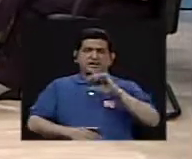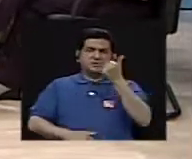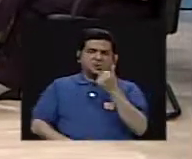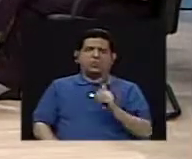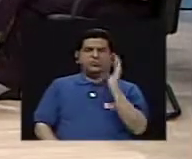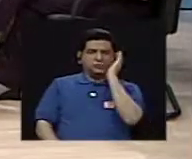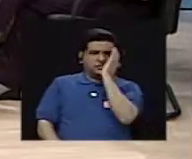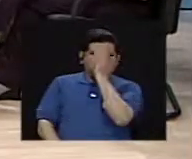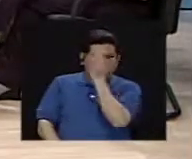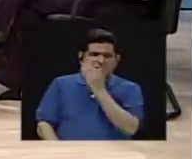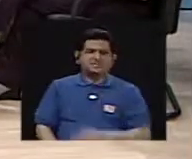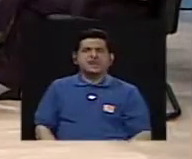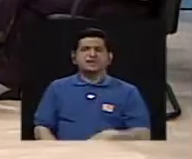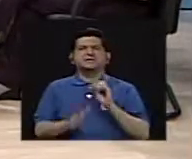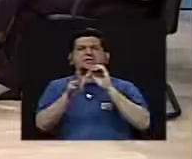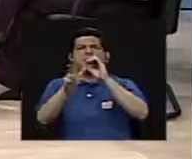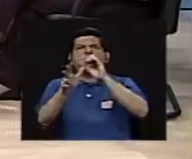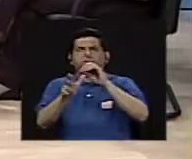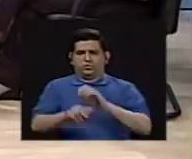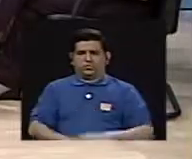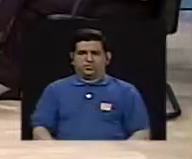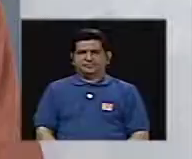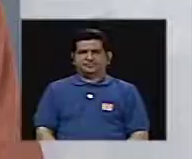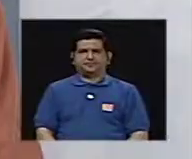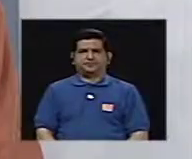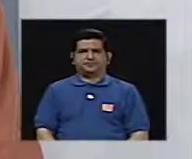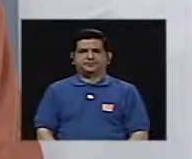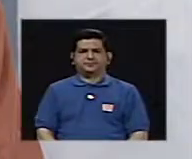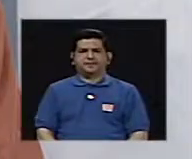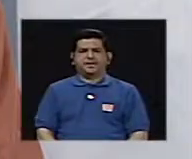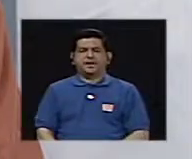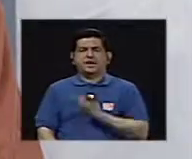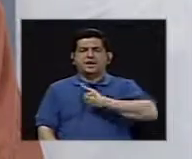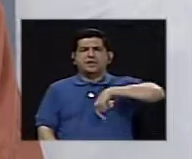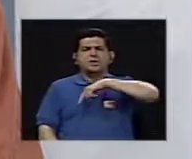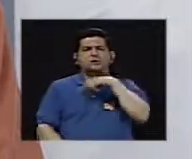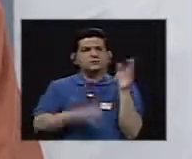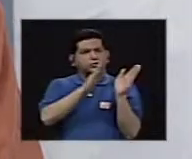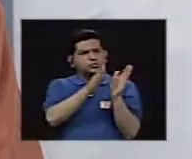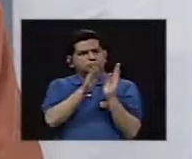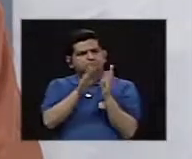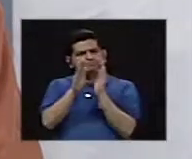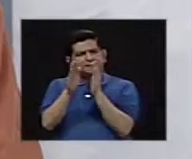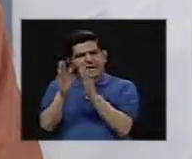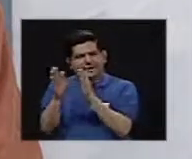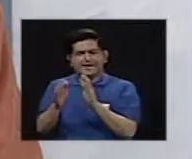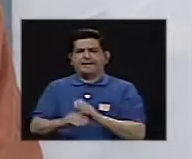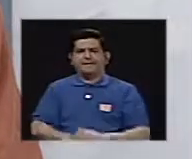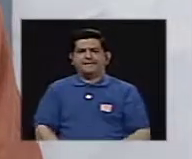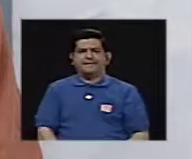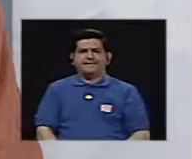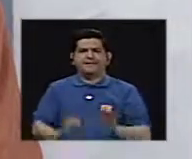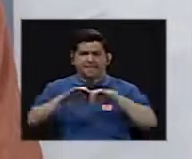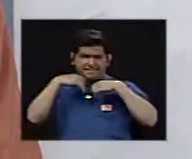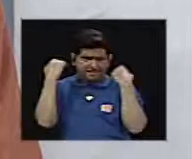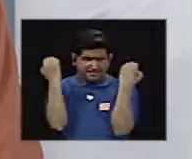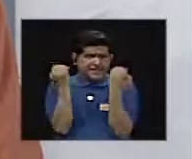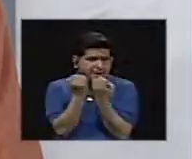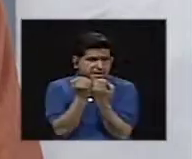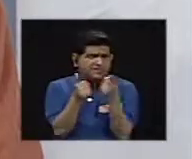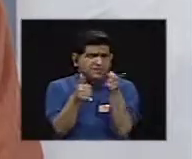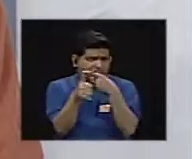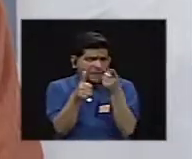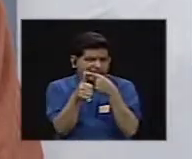está para octubre. Nos planificamos en cuanto al equipo, bueno,